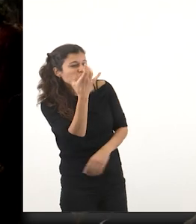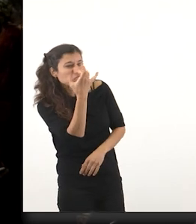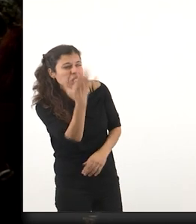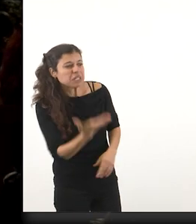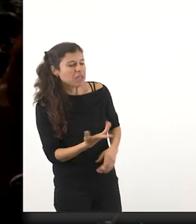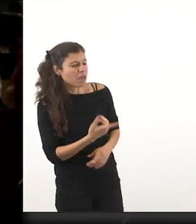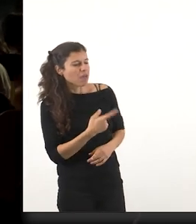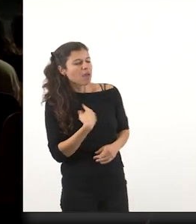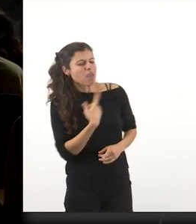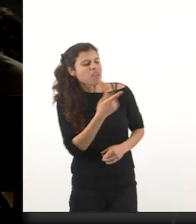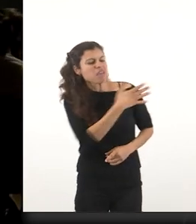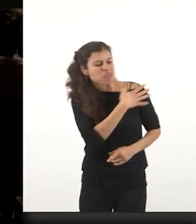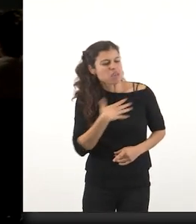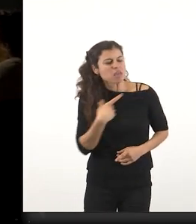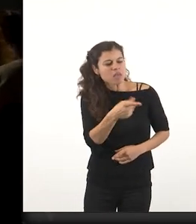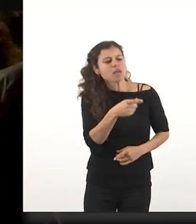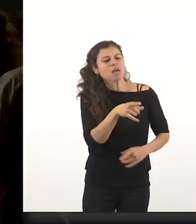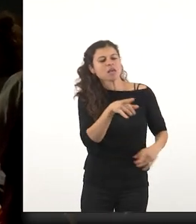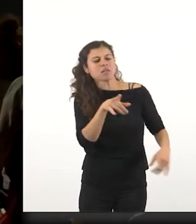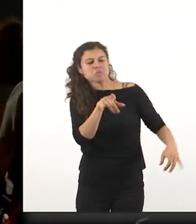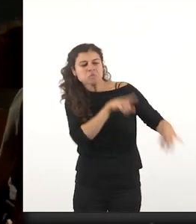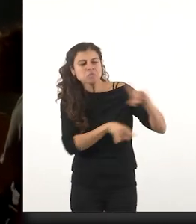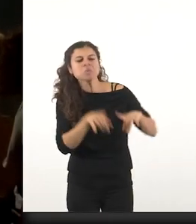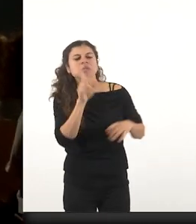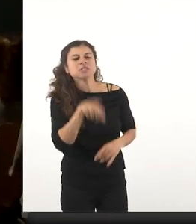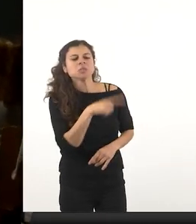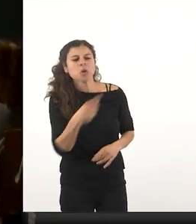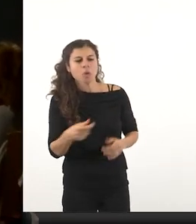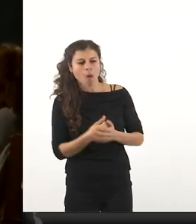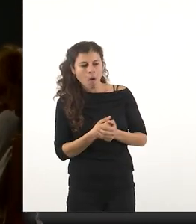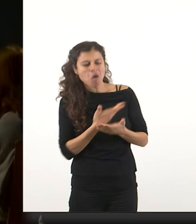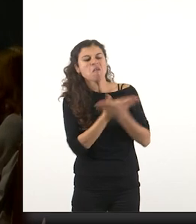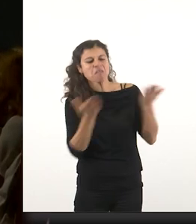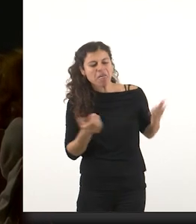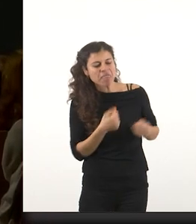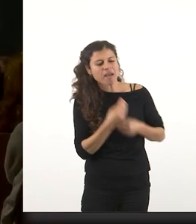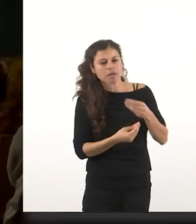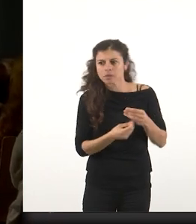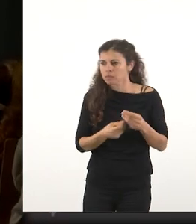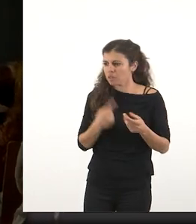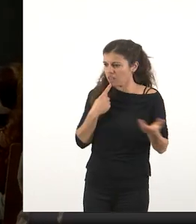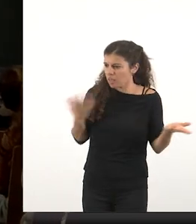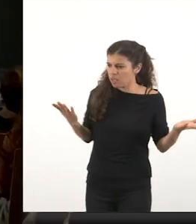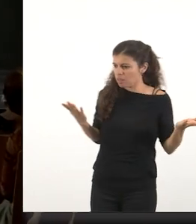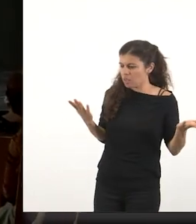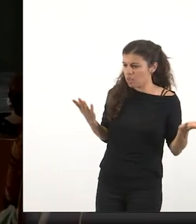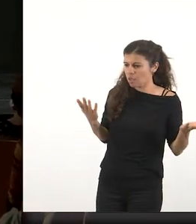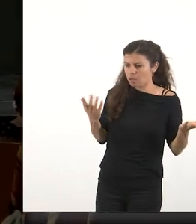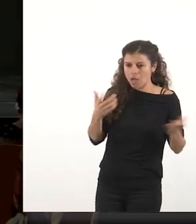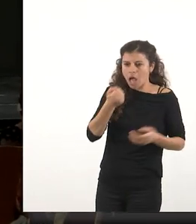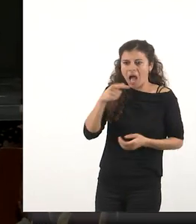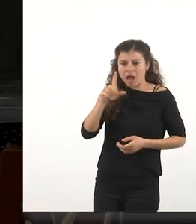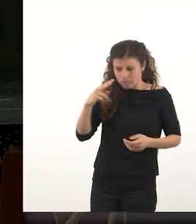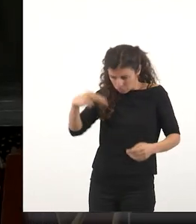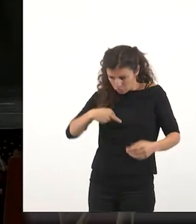tetas todo el rato, ¿no? Eso contigo lo hace o contigo tiene confianza. ¿Qué estás hablando, Antonio? ¿Qué dices? El Alberto no me